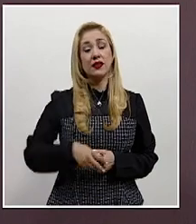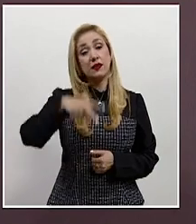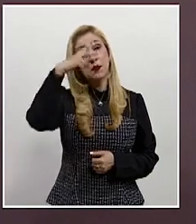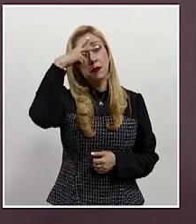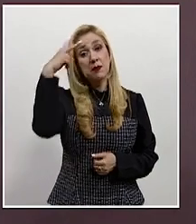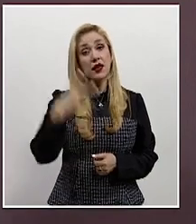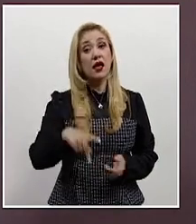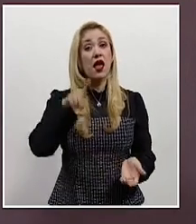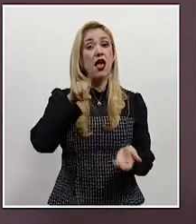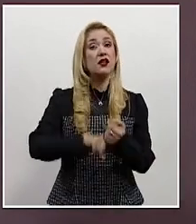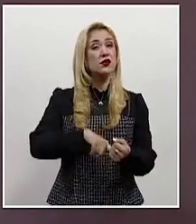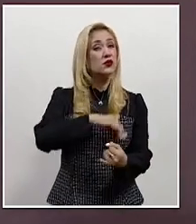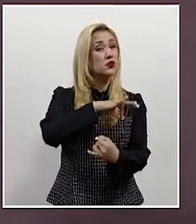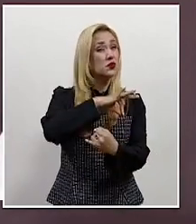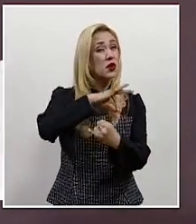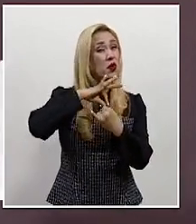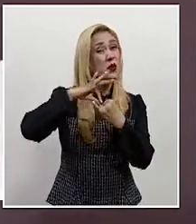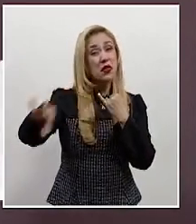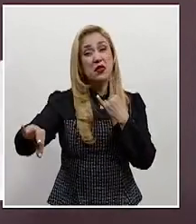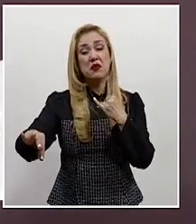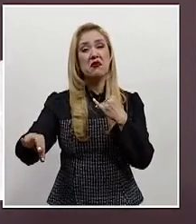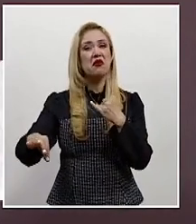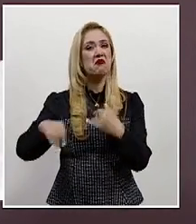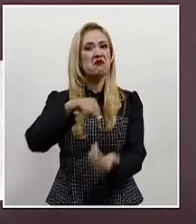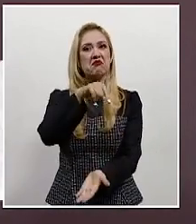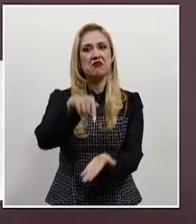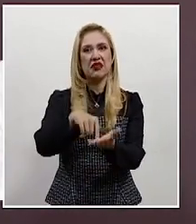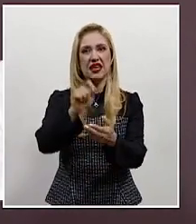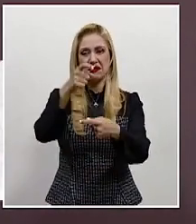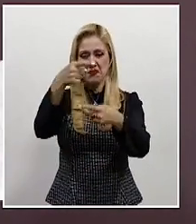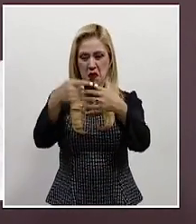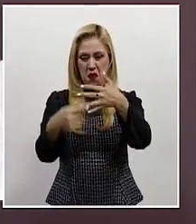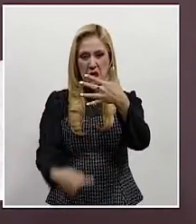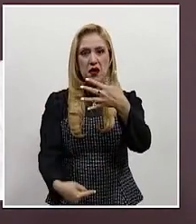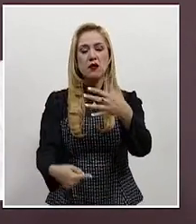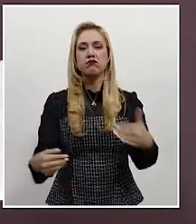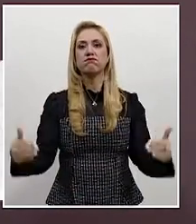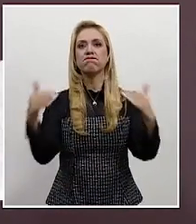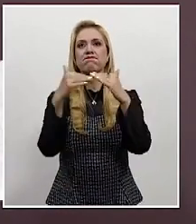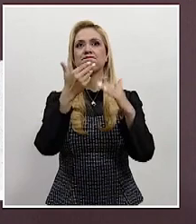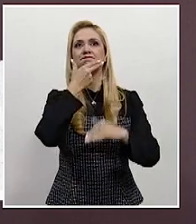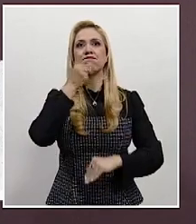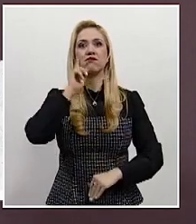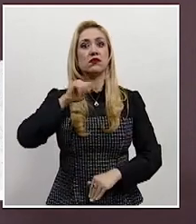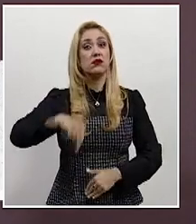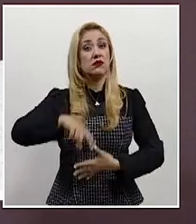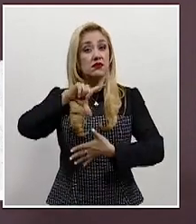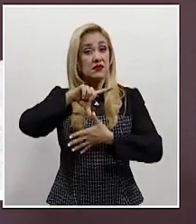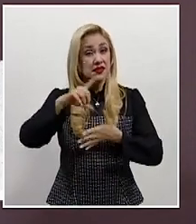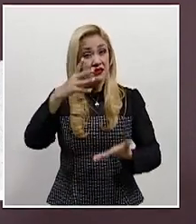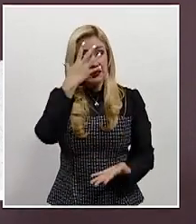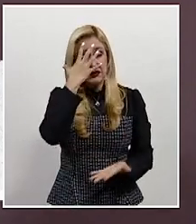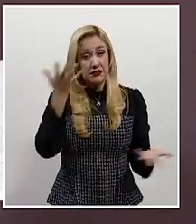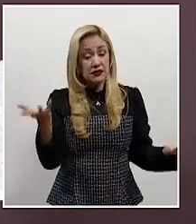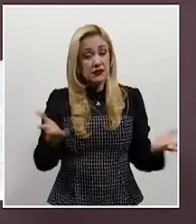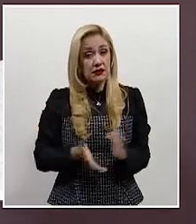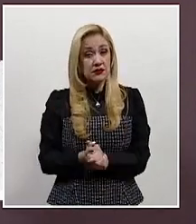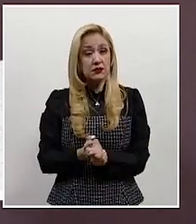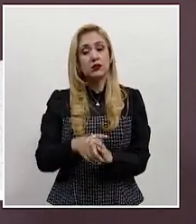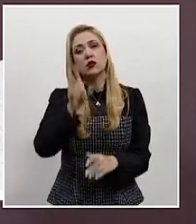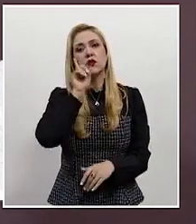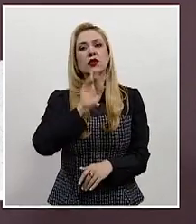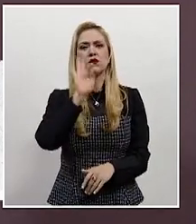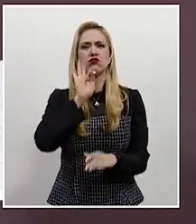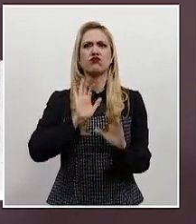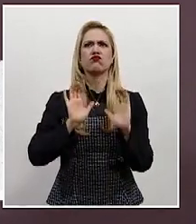México ocupa el último lugar en igualdad de género laboral en América Latina. Las mujeres que acceden a